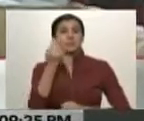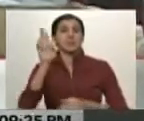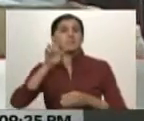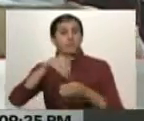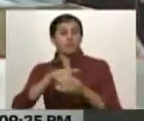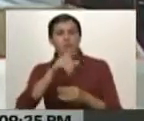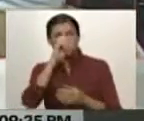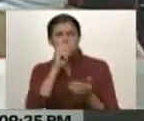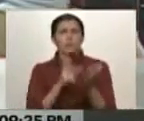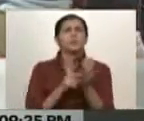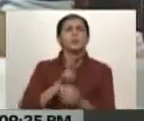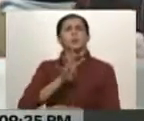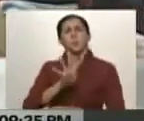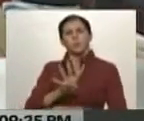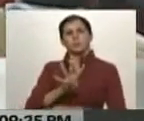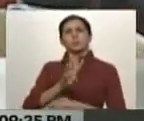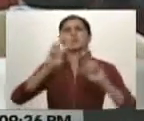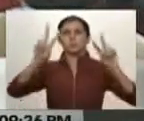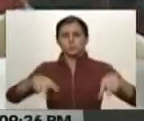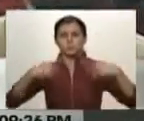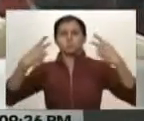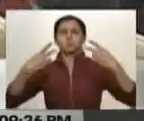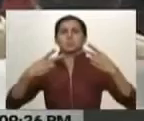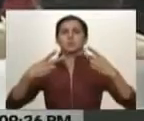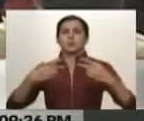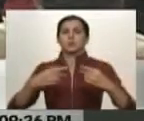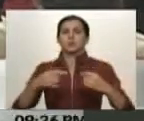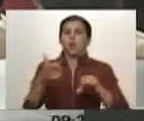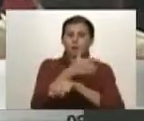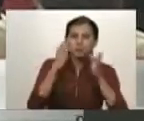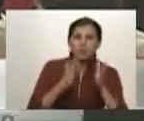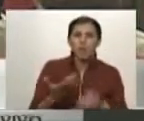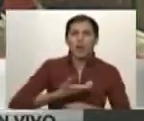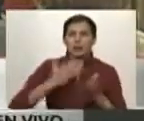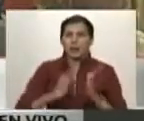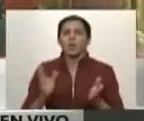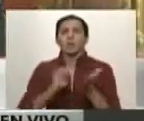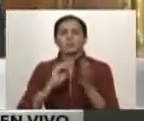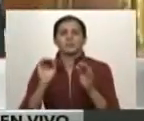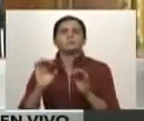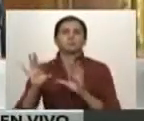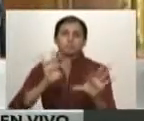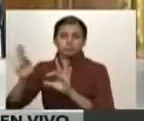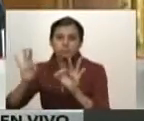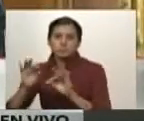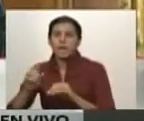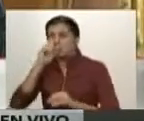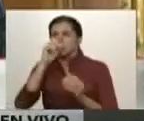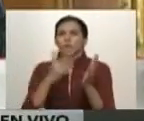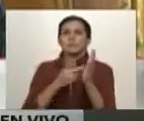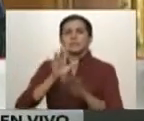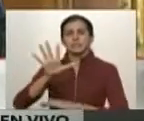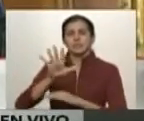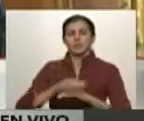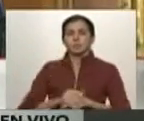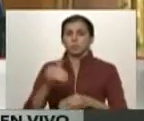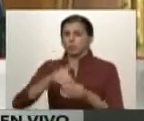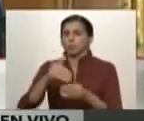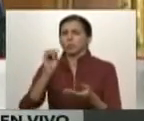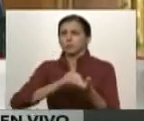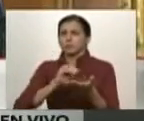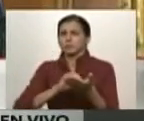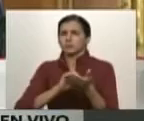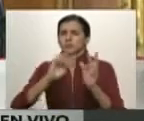el 2004 se renovaron los poderes regionales gobernadores y alcaldes y locales y el 2005 vino la primera